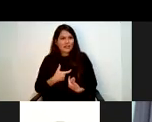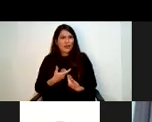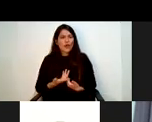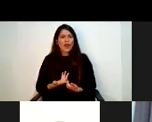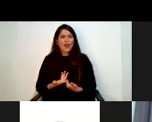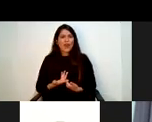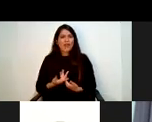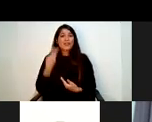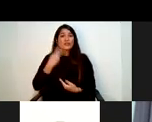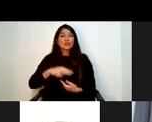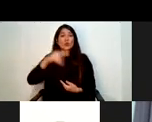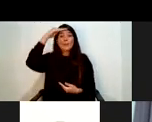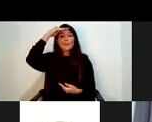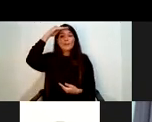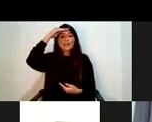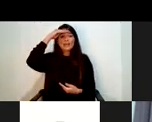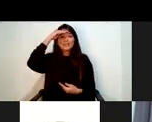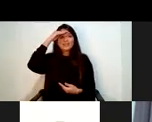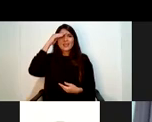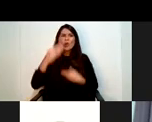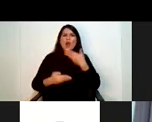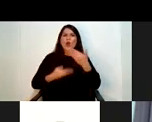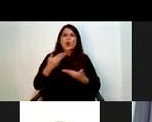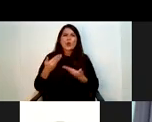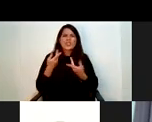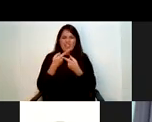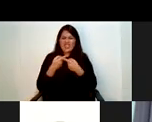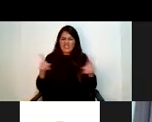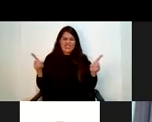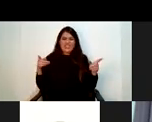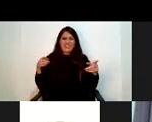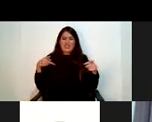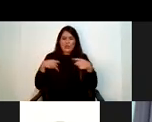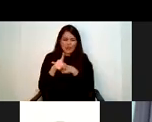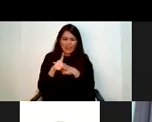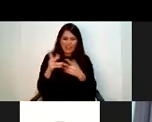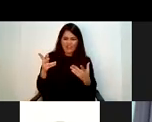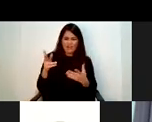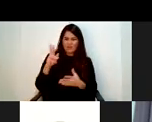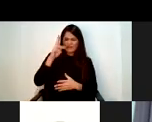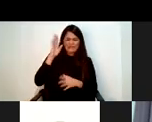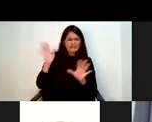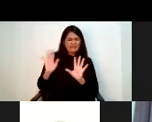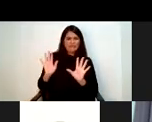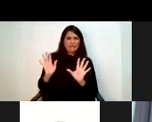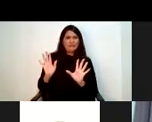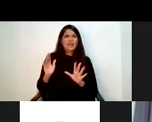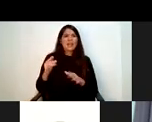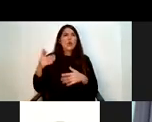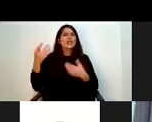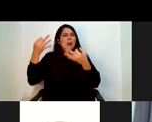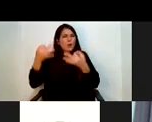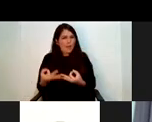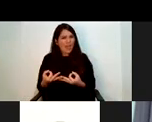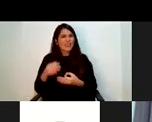base a su experiencia que una conducta sea disruptiva o inapropiada. Y también va a